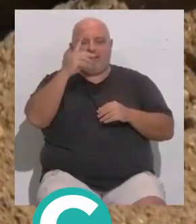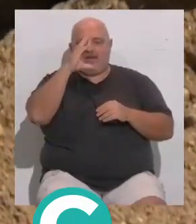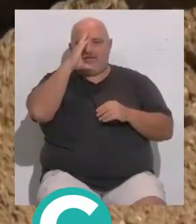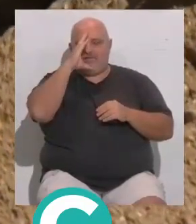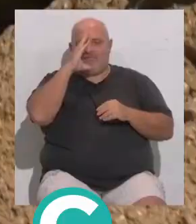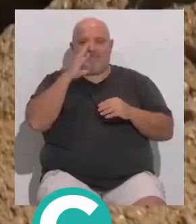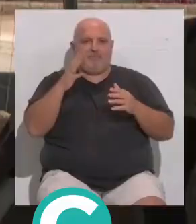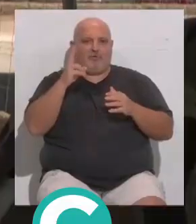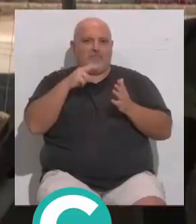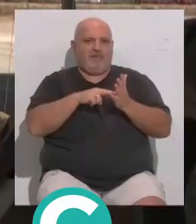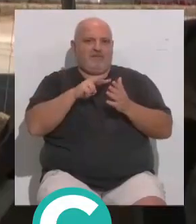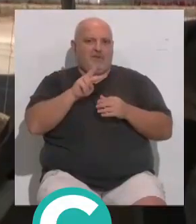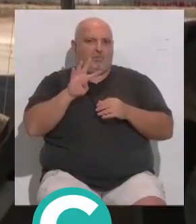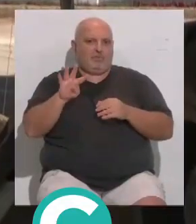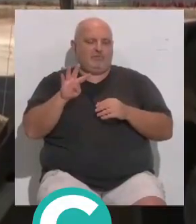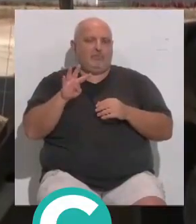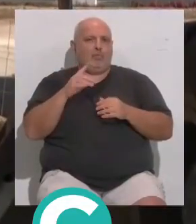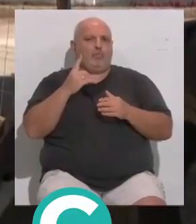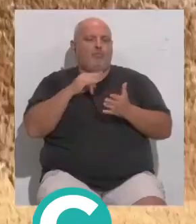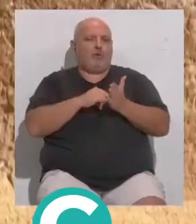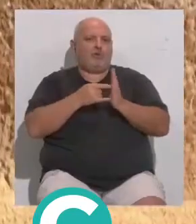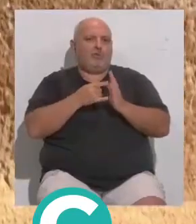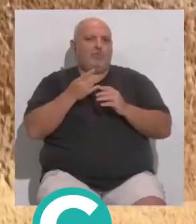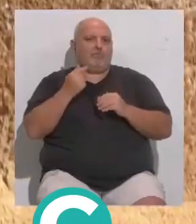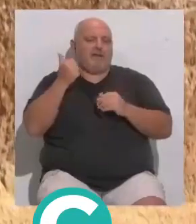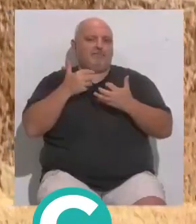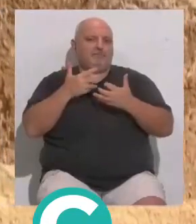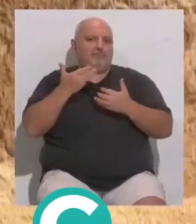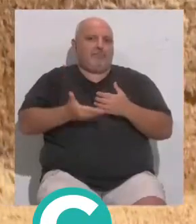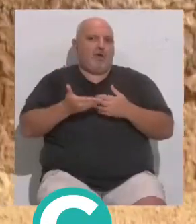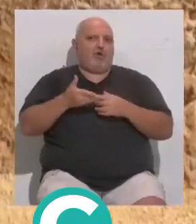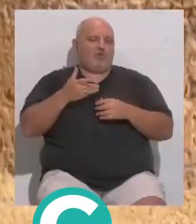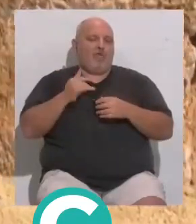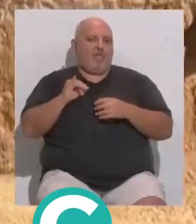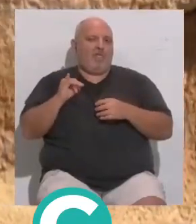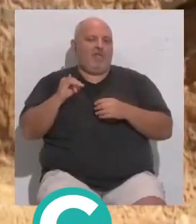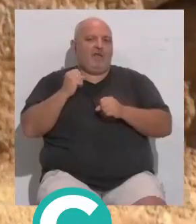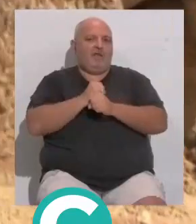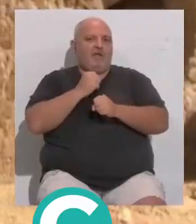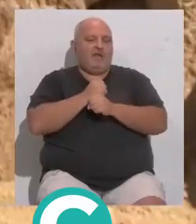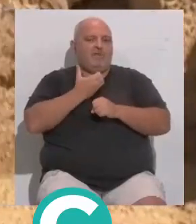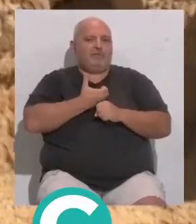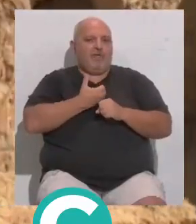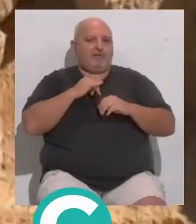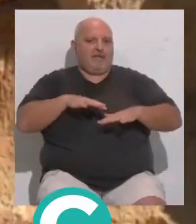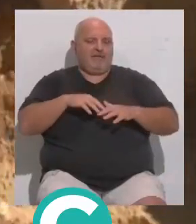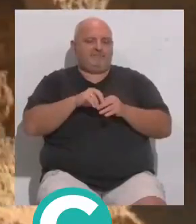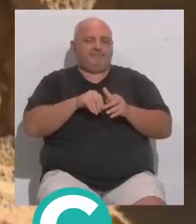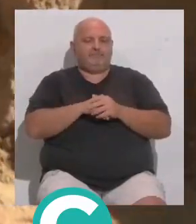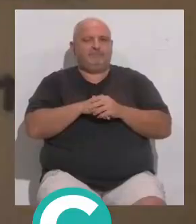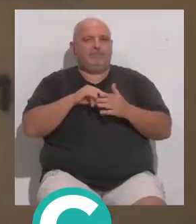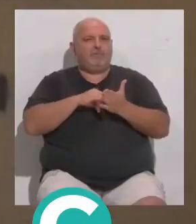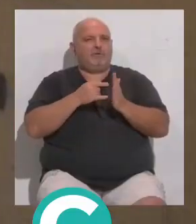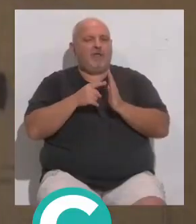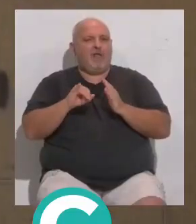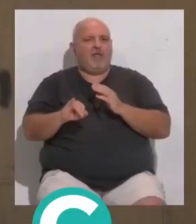mes de febrero y que aspira a un proyecto mayor de puesta en valor en el que ya está trabajando el ayuntamiento. En ese